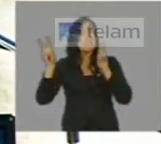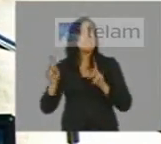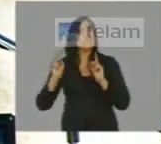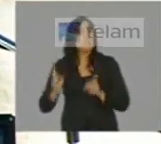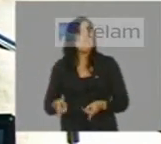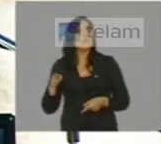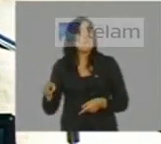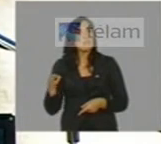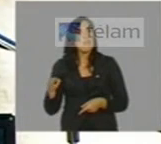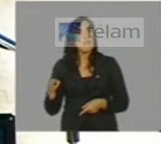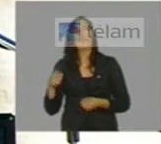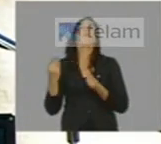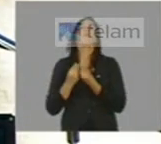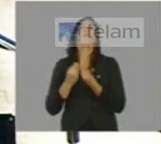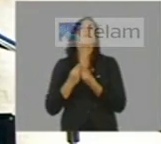hubo simplificación,